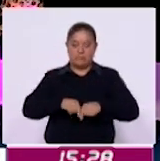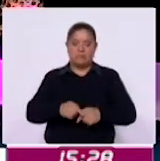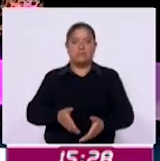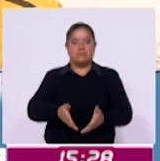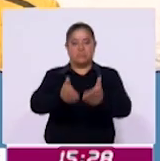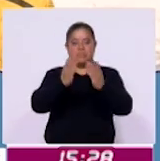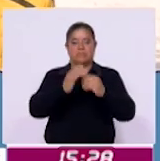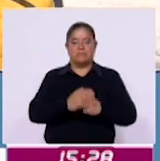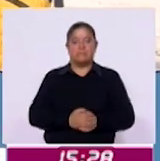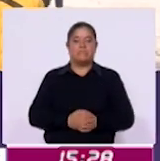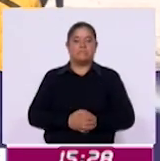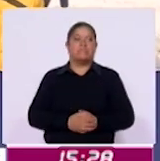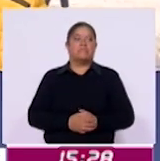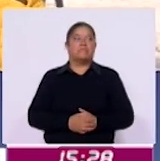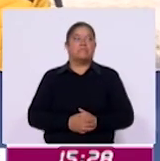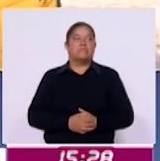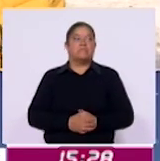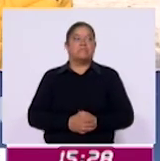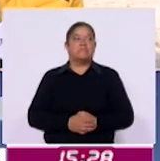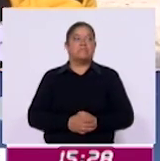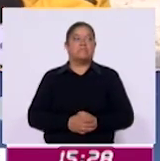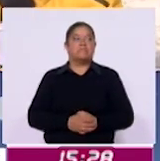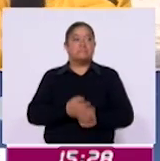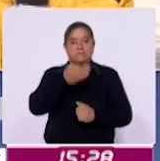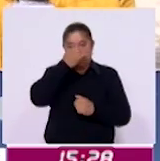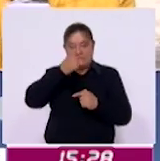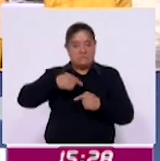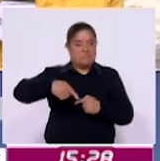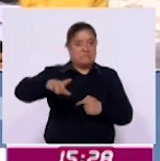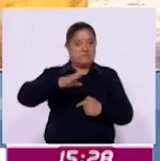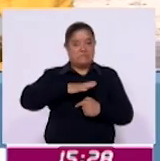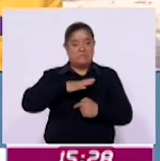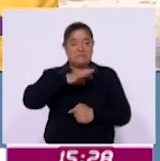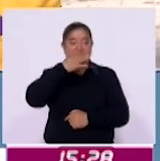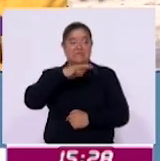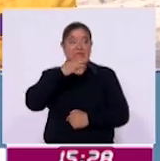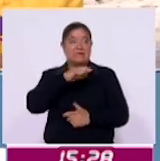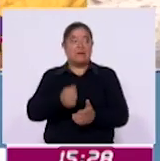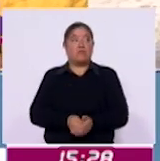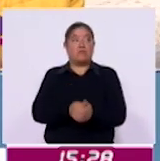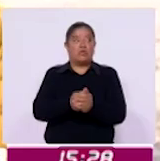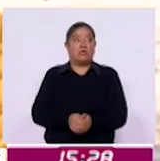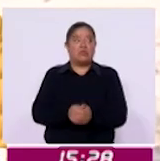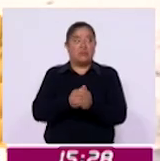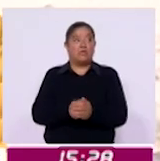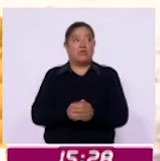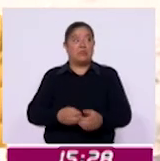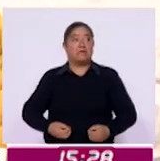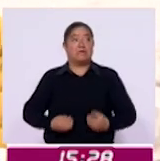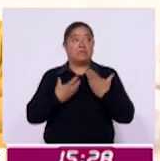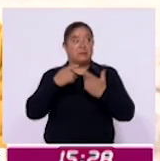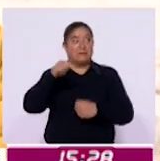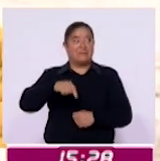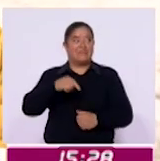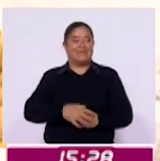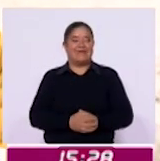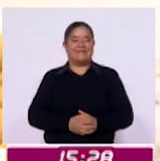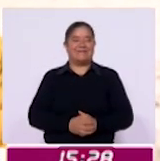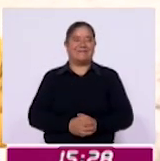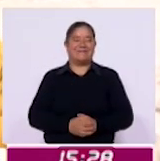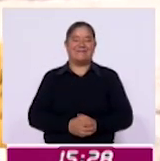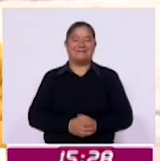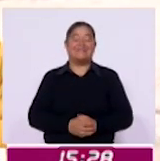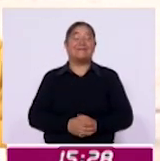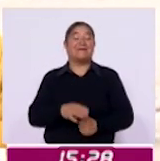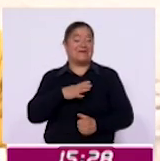Adelante. A unos días de que la fiesta del voleibol se viviera aquí en la Plaza de la Constitución, pues aún quedan algunos